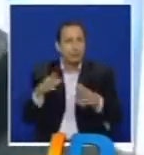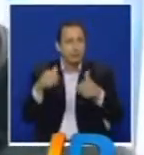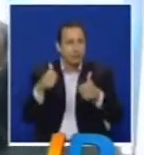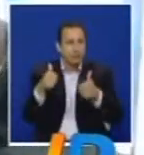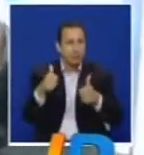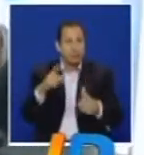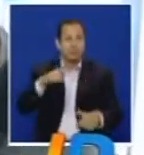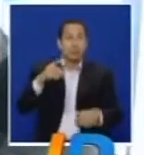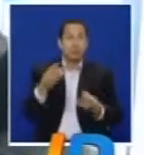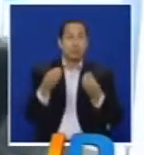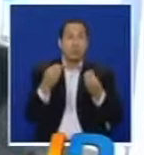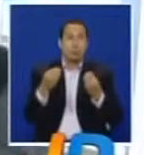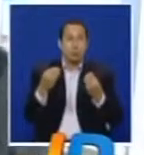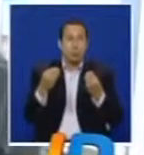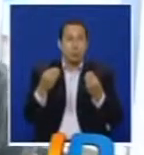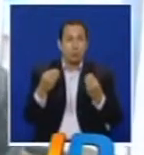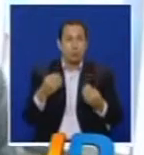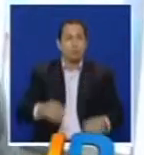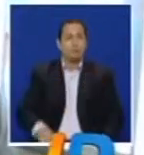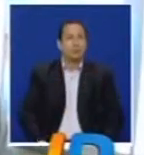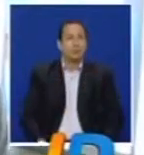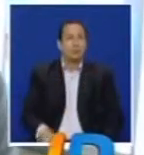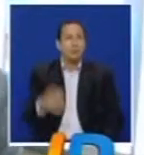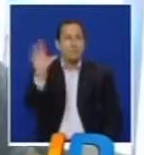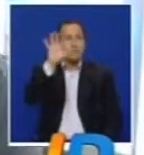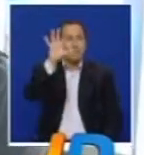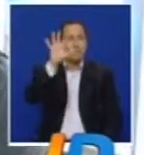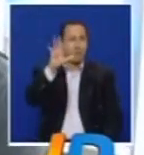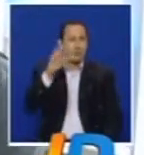Significa mucho para todos nosotros, para el país entero